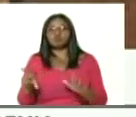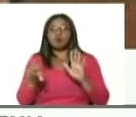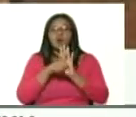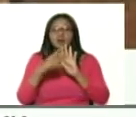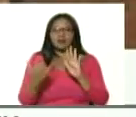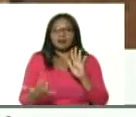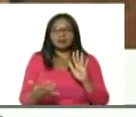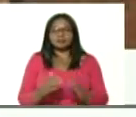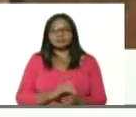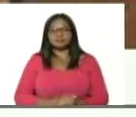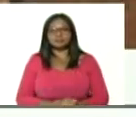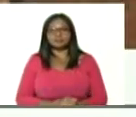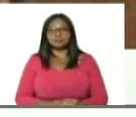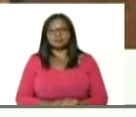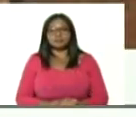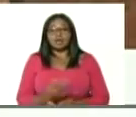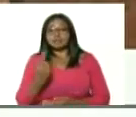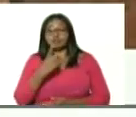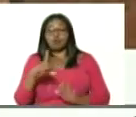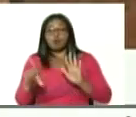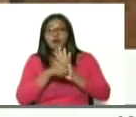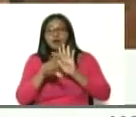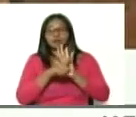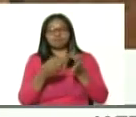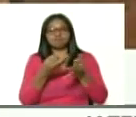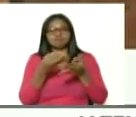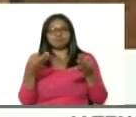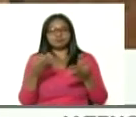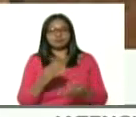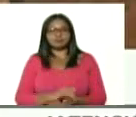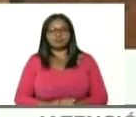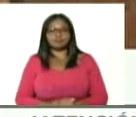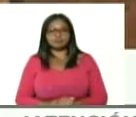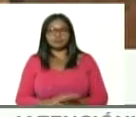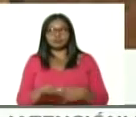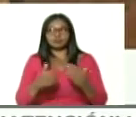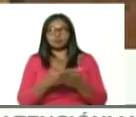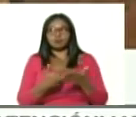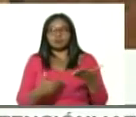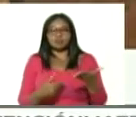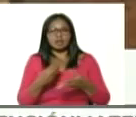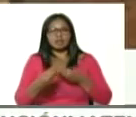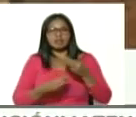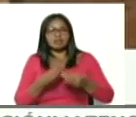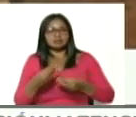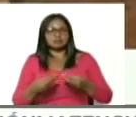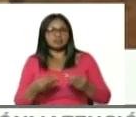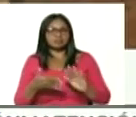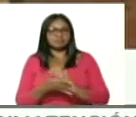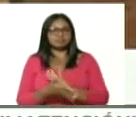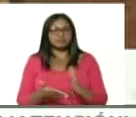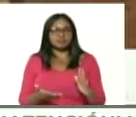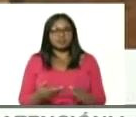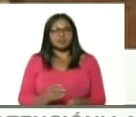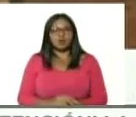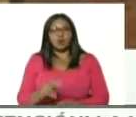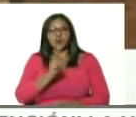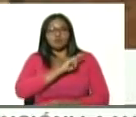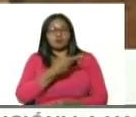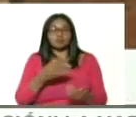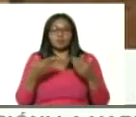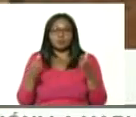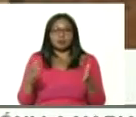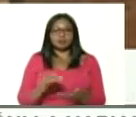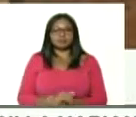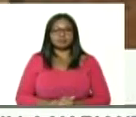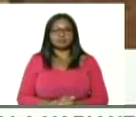Esas leyes tienen que salir perfectas. Hay una propuesta de hacer un código del poder popular. No sé cómo